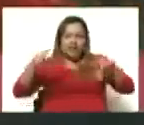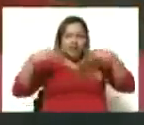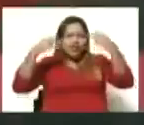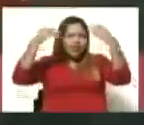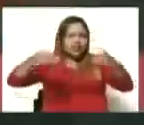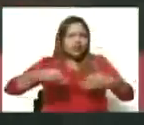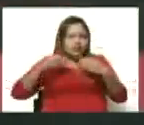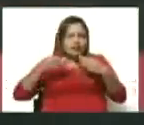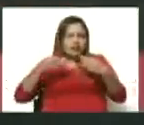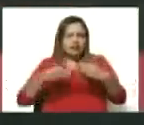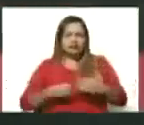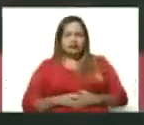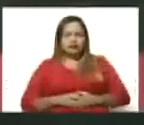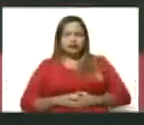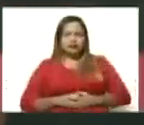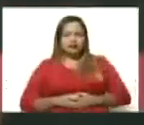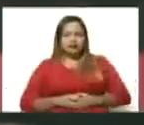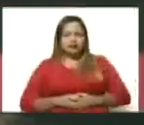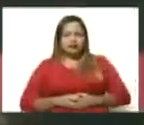siempre!